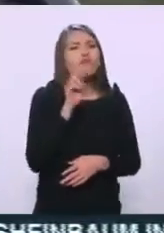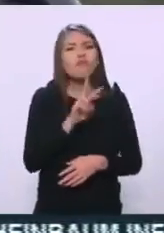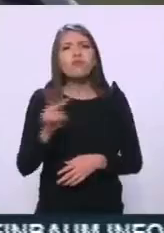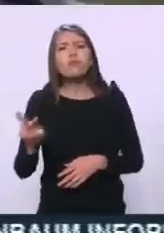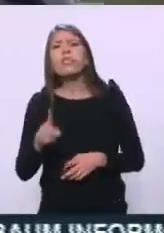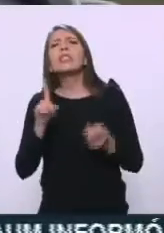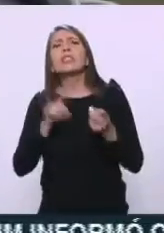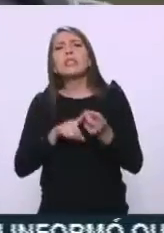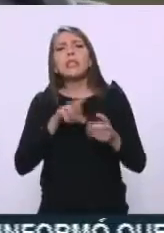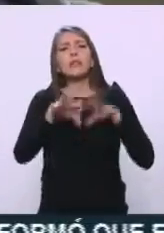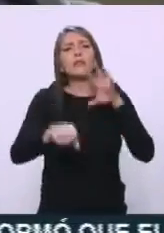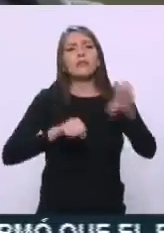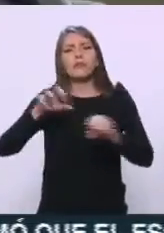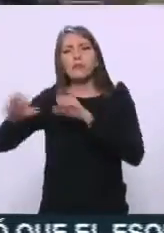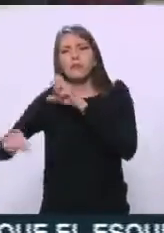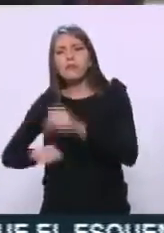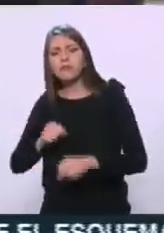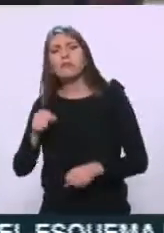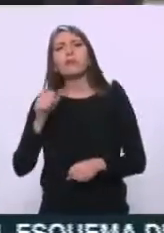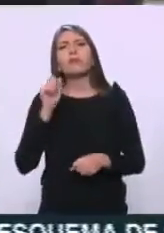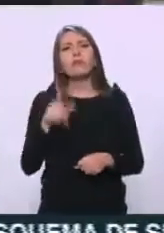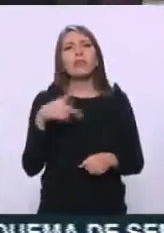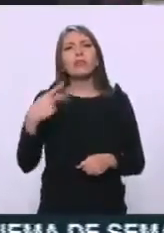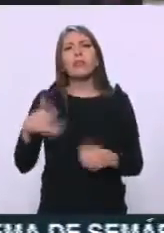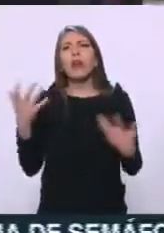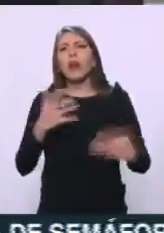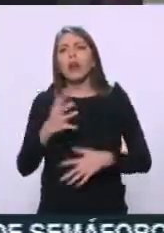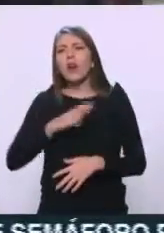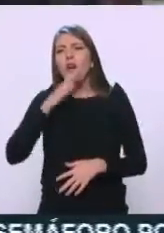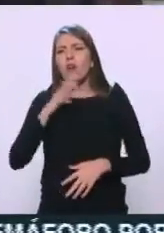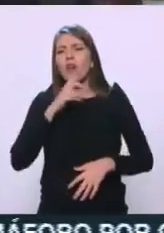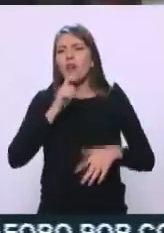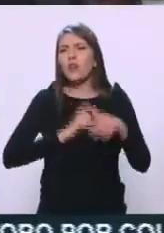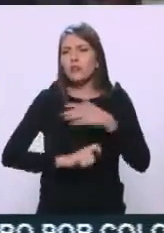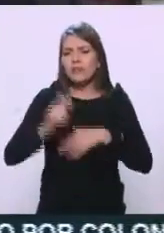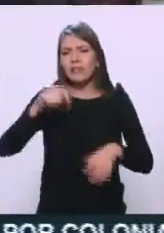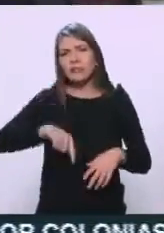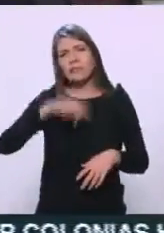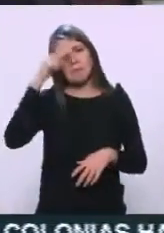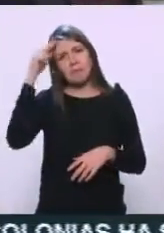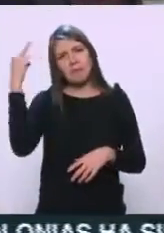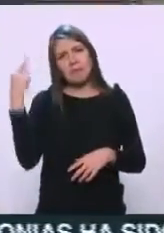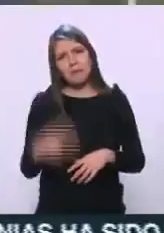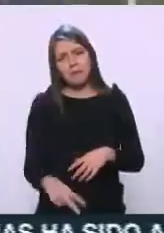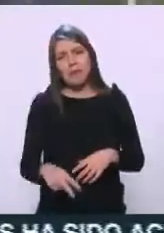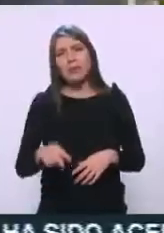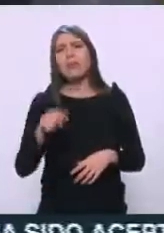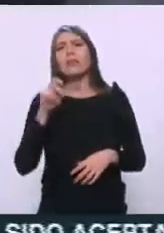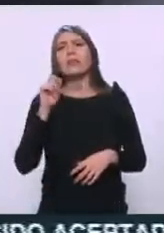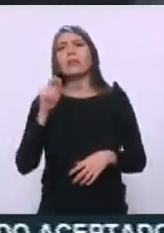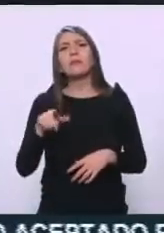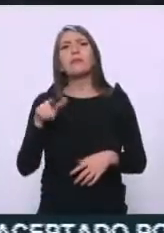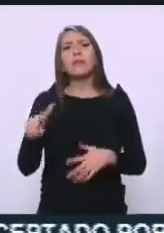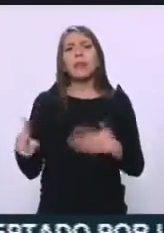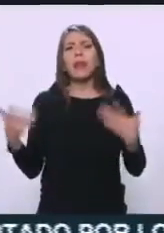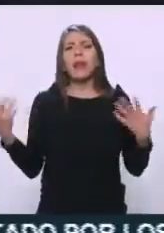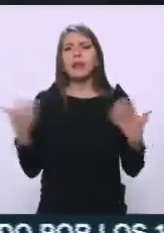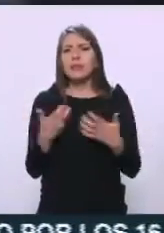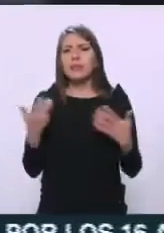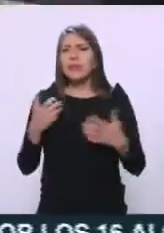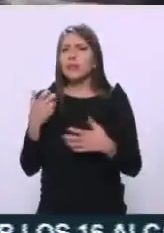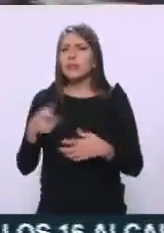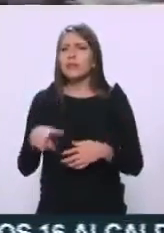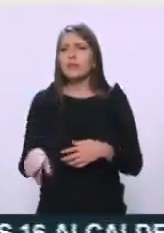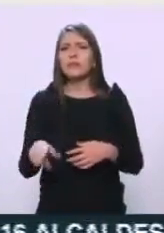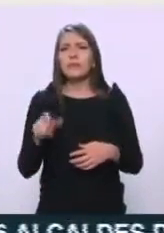hasta quiénes llegan en esta red de corrupción tan añeja en México, que bien mencionabas también en esta entrega que nos haces el día de hoy,